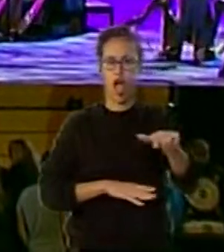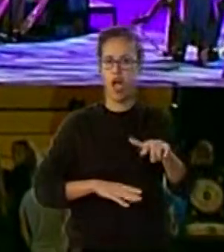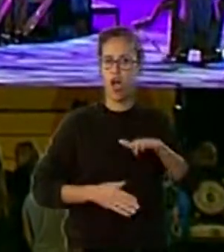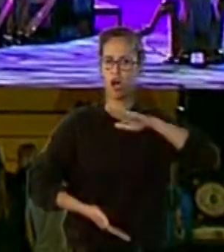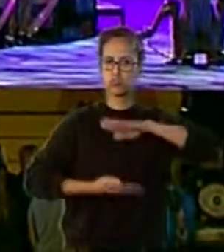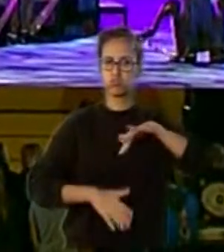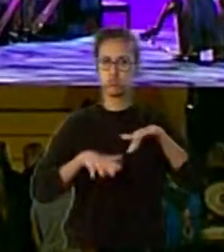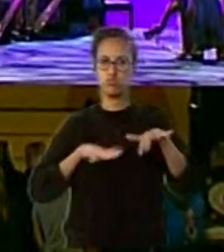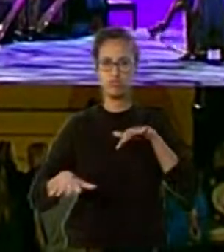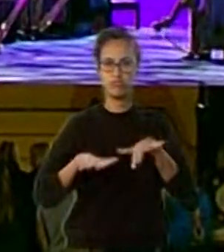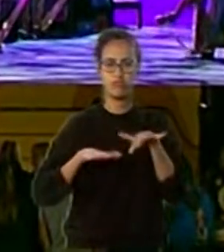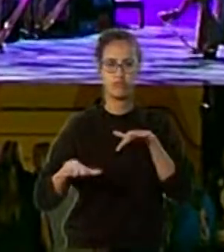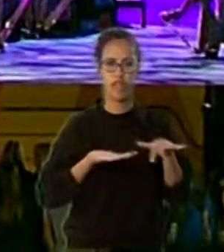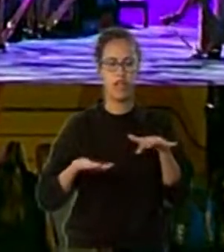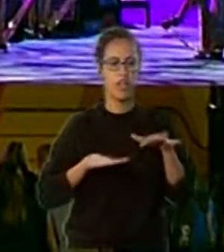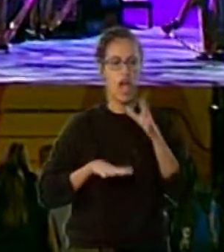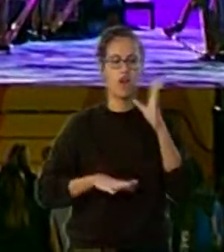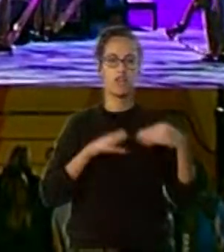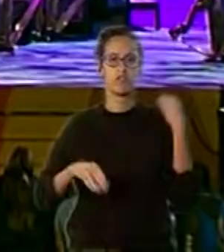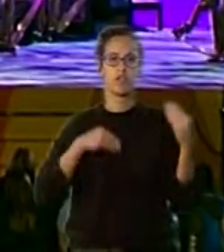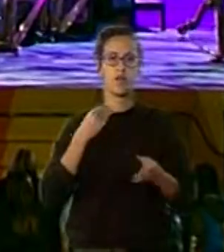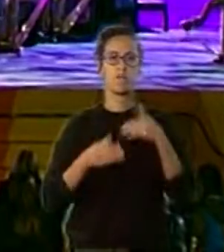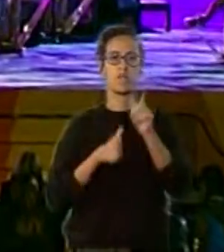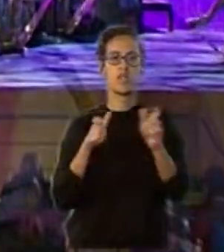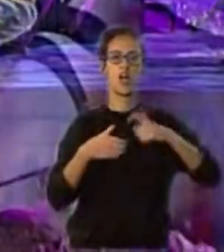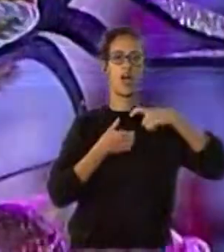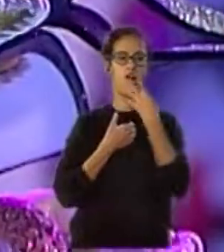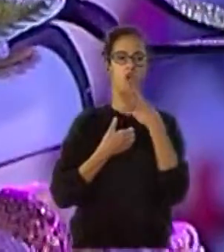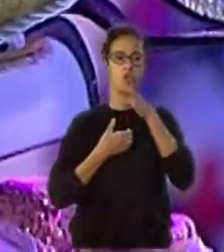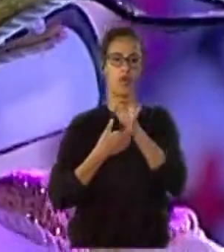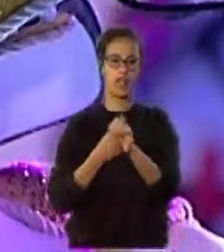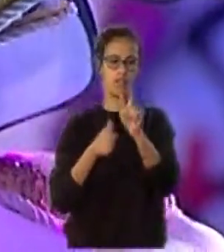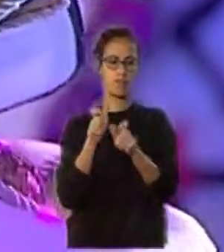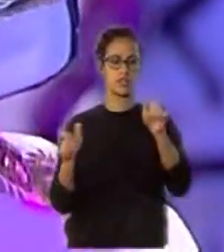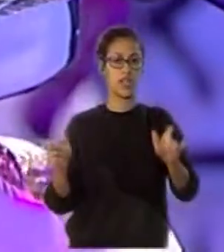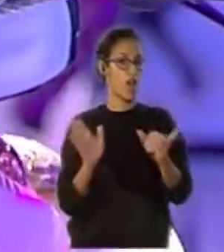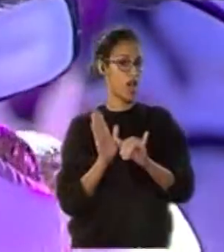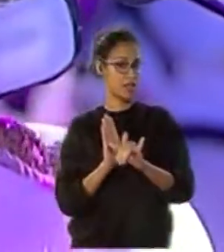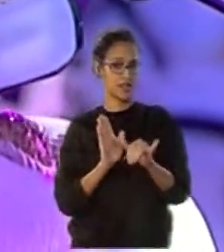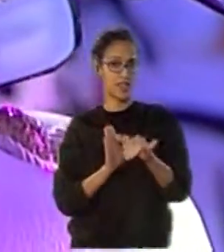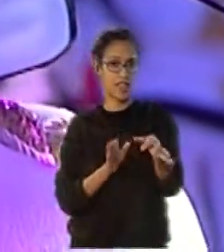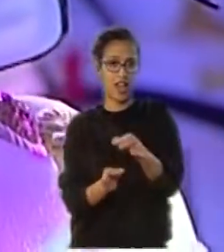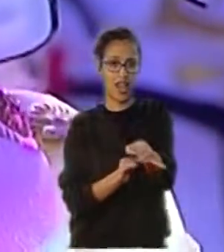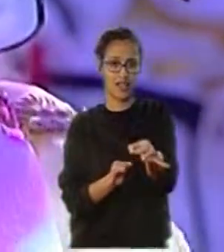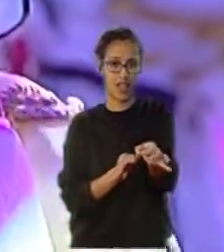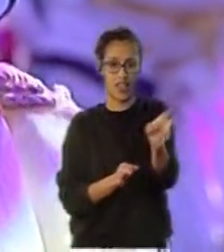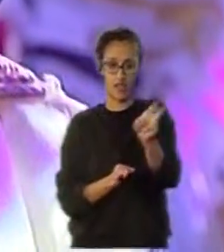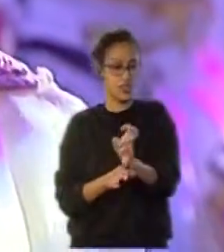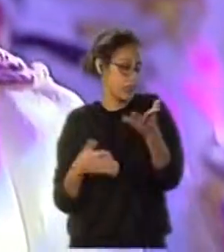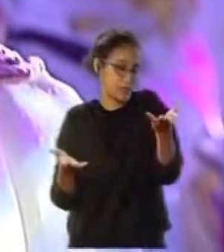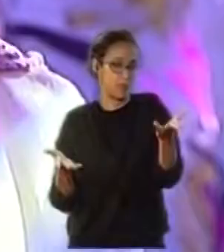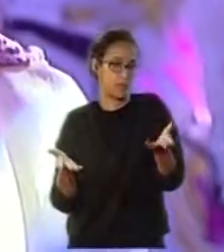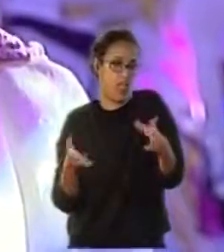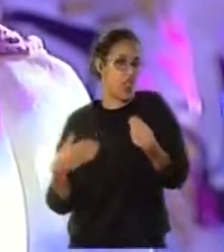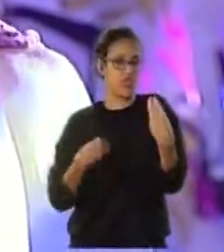y vamos a disfrutar de estas 40 componentes muy cerquita de aquí, de la isleta han venido y están, pues eso, disfrutando